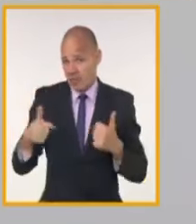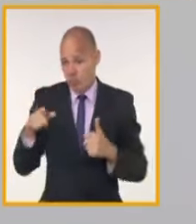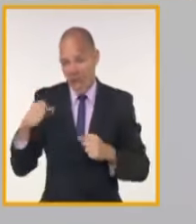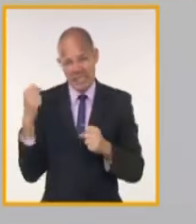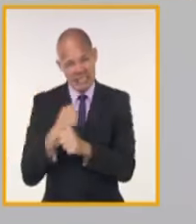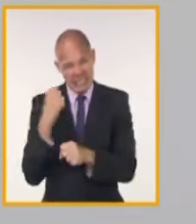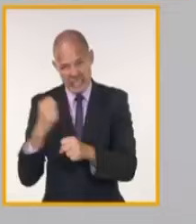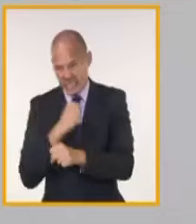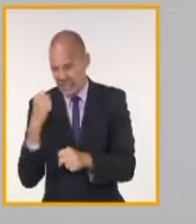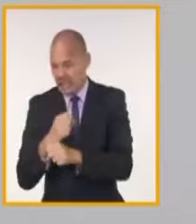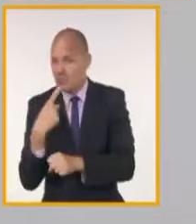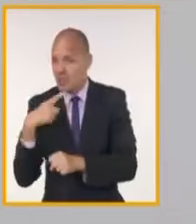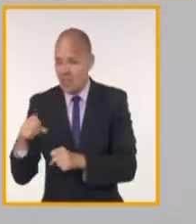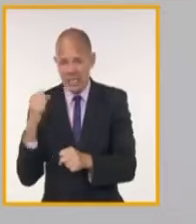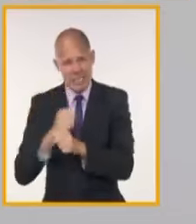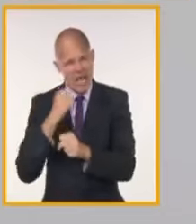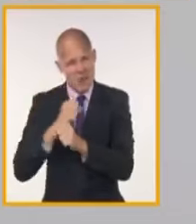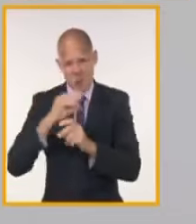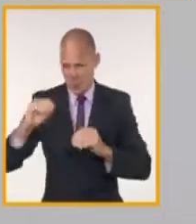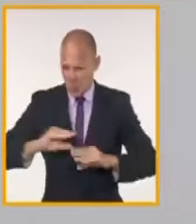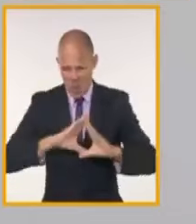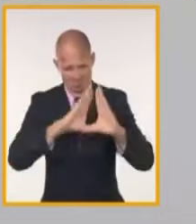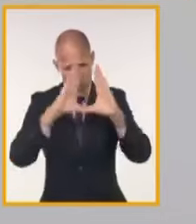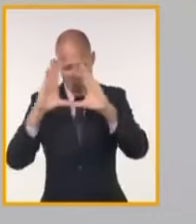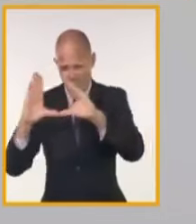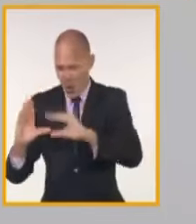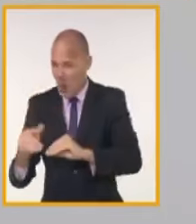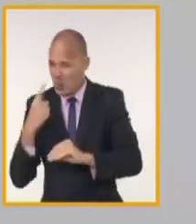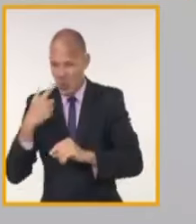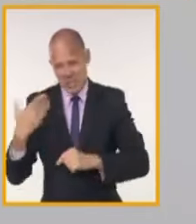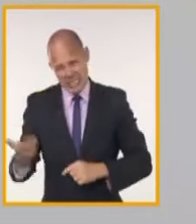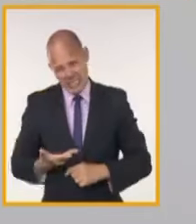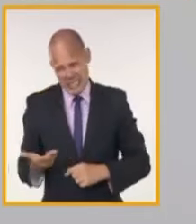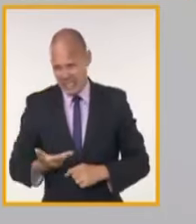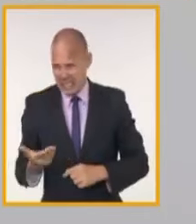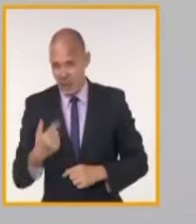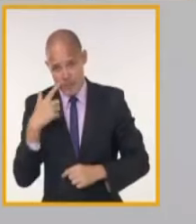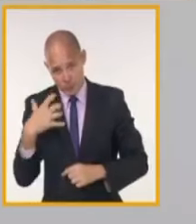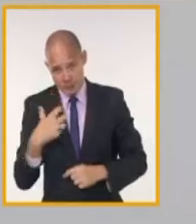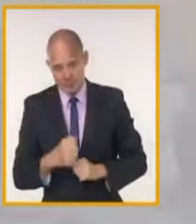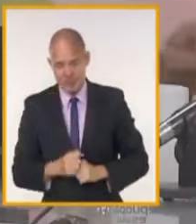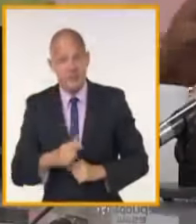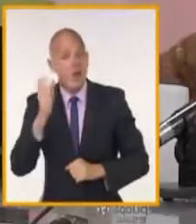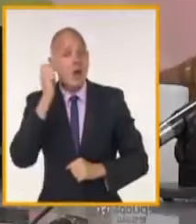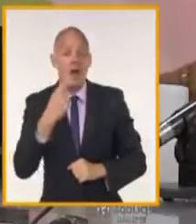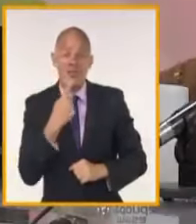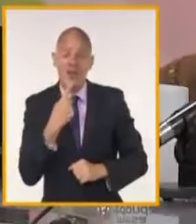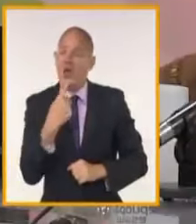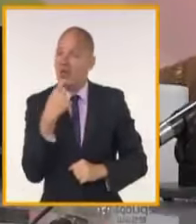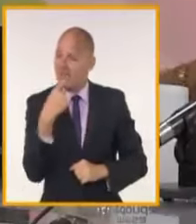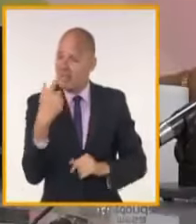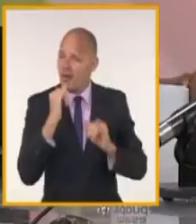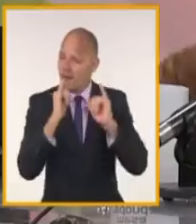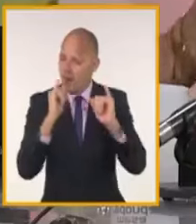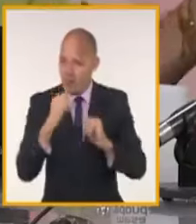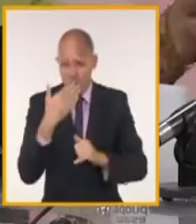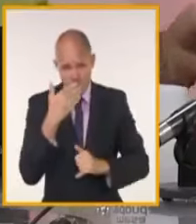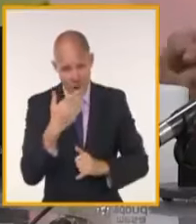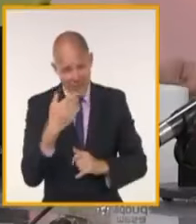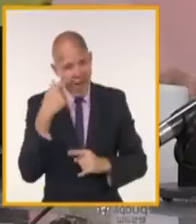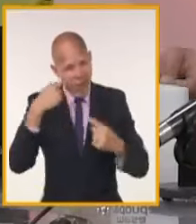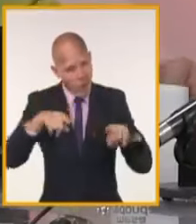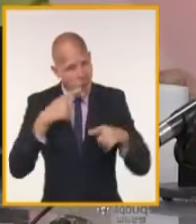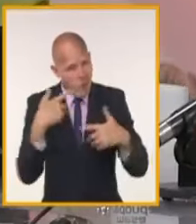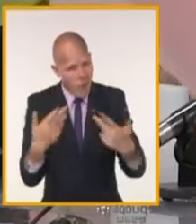convencidos de que ellos iban a a poner esas unidades en línea yo prometí una buena noticia para el final ahora sí me quedan segundos la